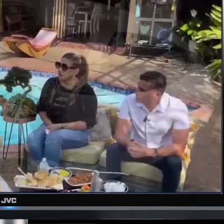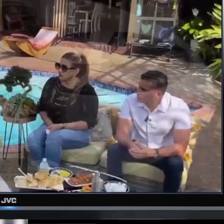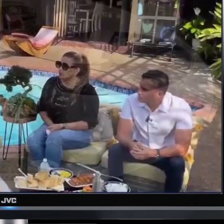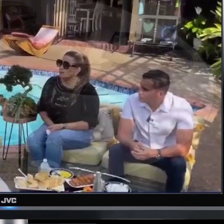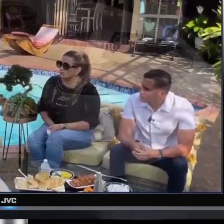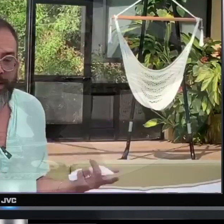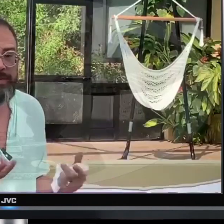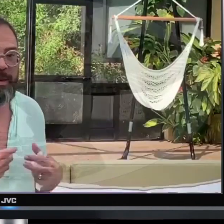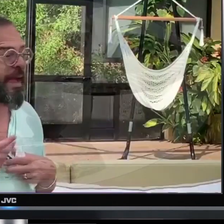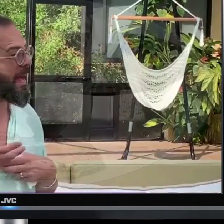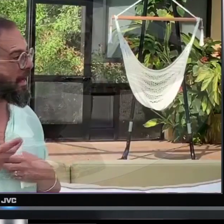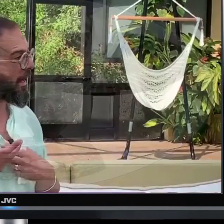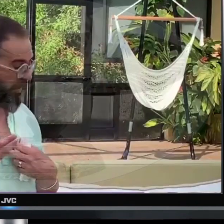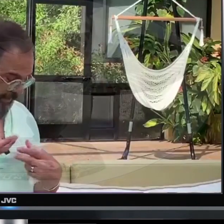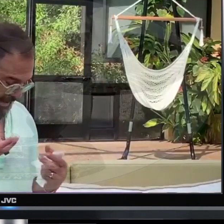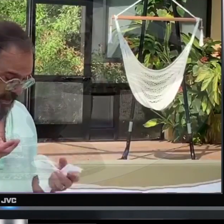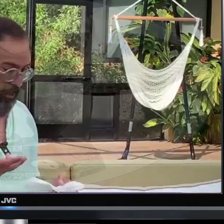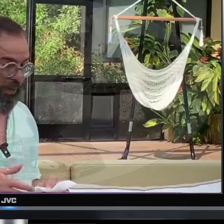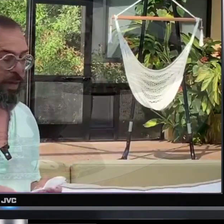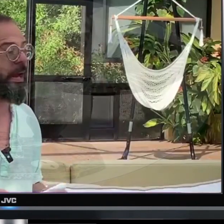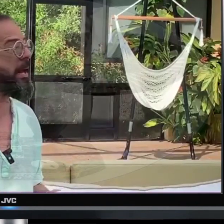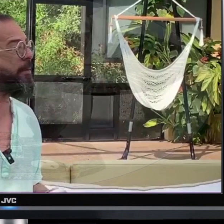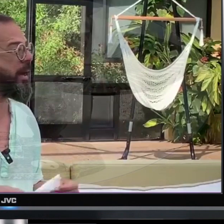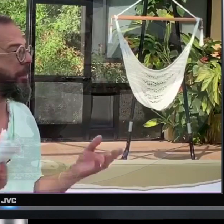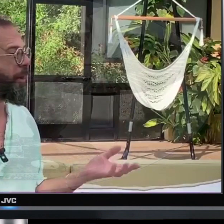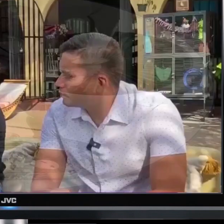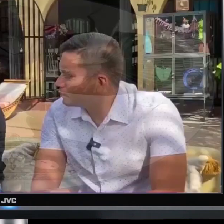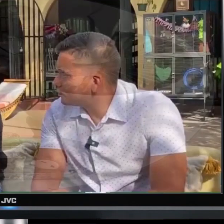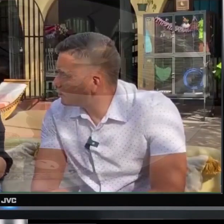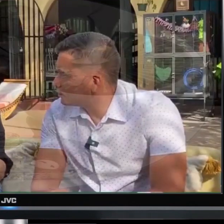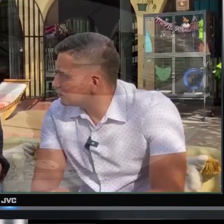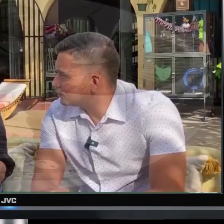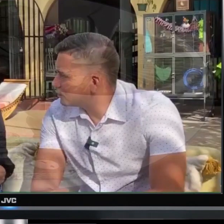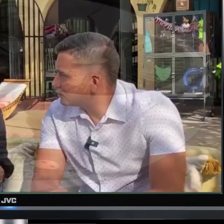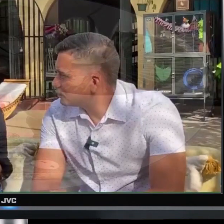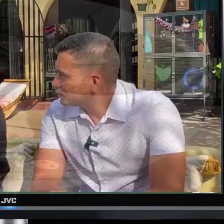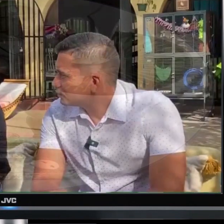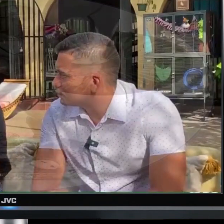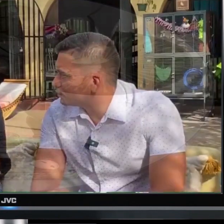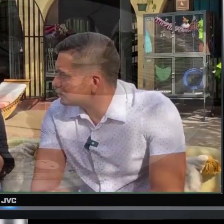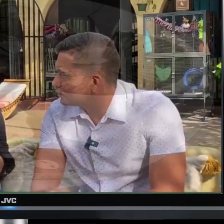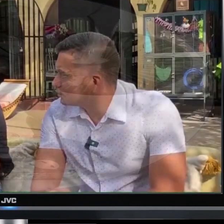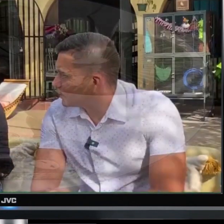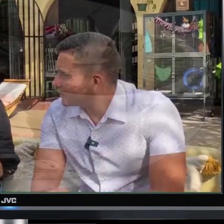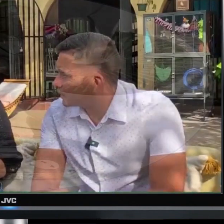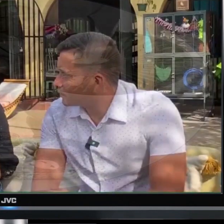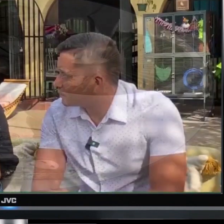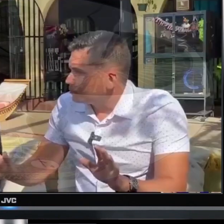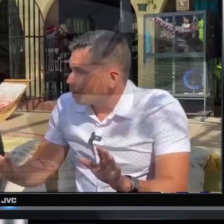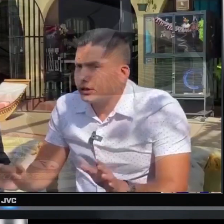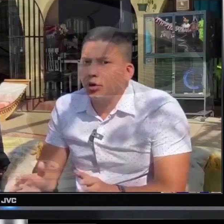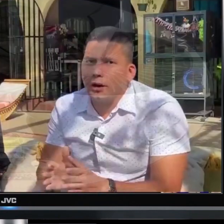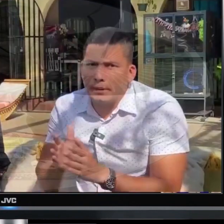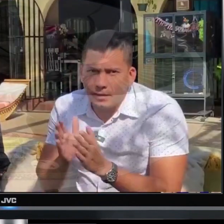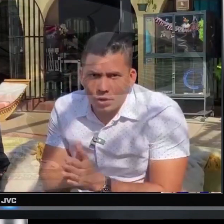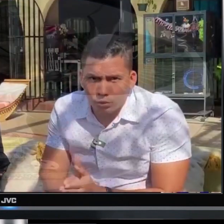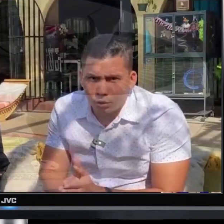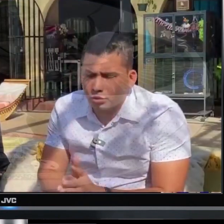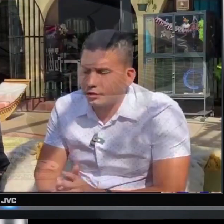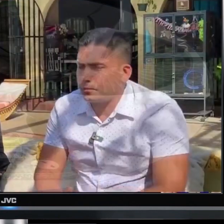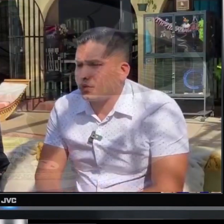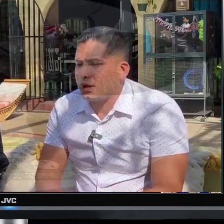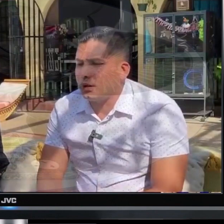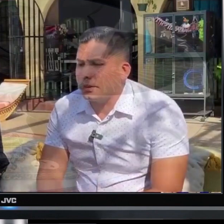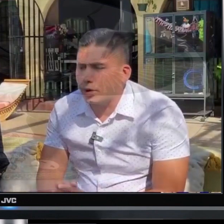el peor eeuu de los 40 años entonces usted se pregunta hace sólo un mes